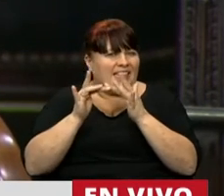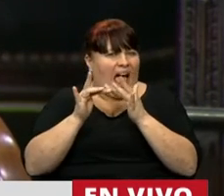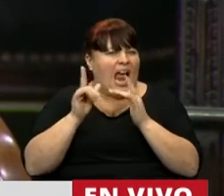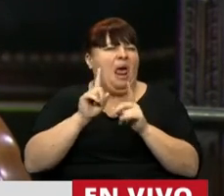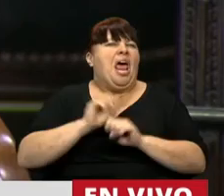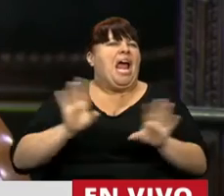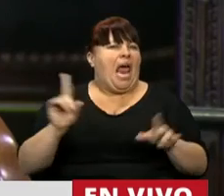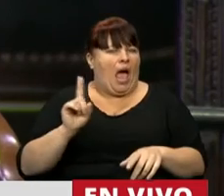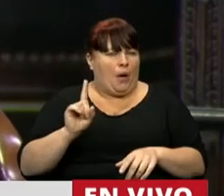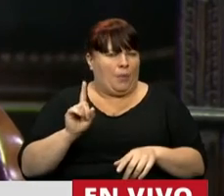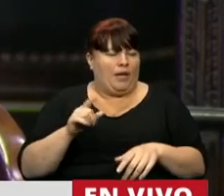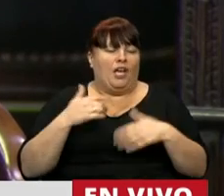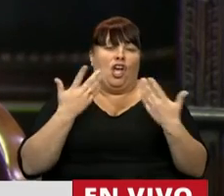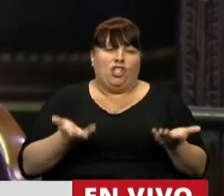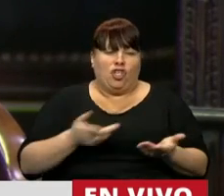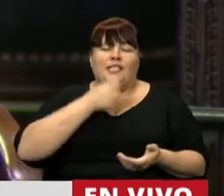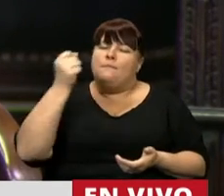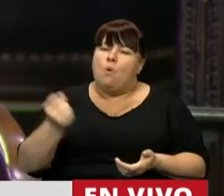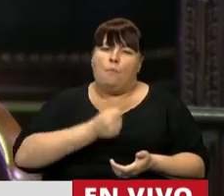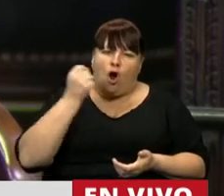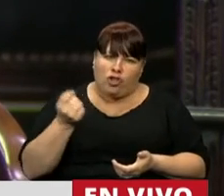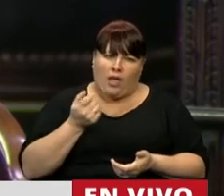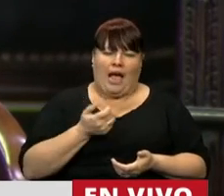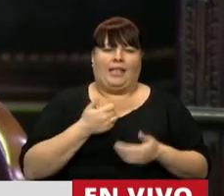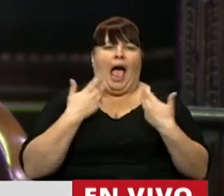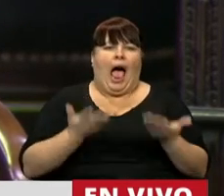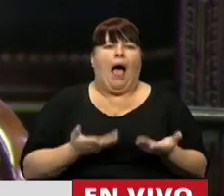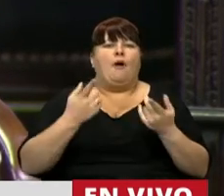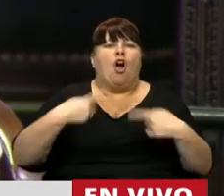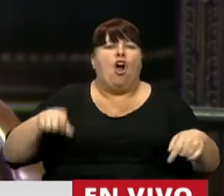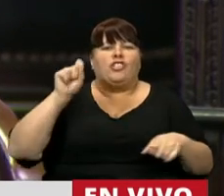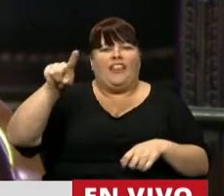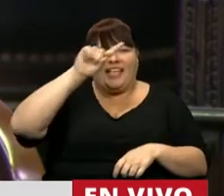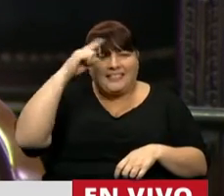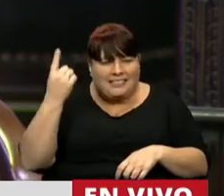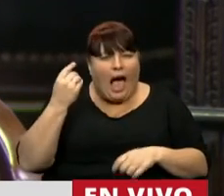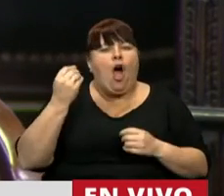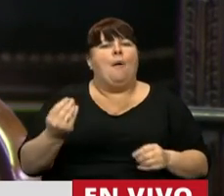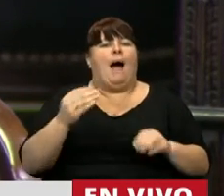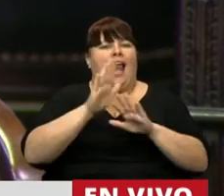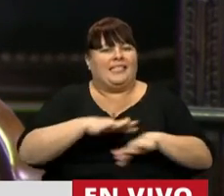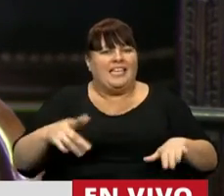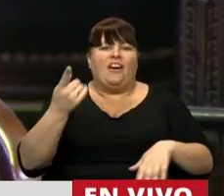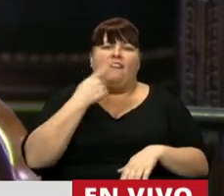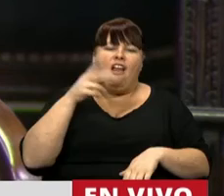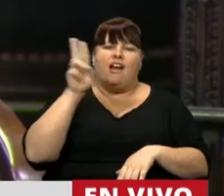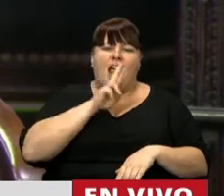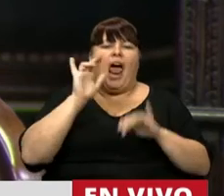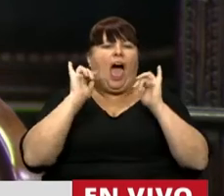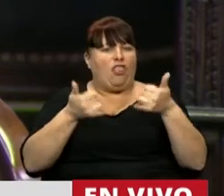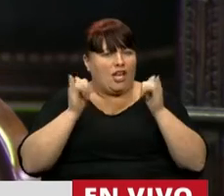tan grave. Por lo tanto, es clave utilizar los recursos del Estado para que nuestros niños y niñas